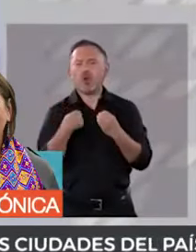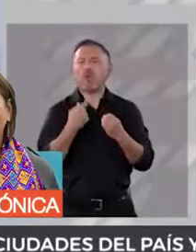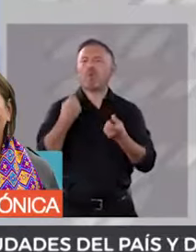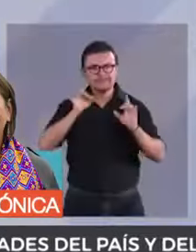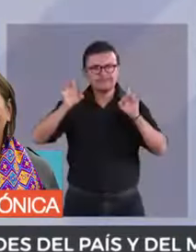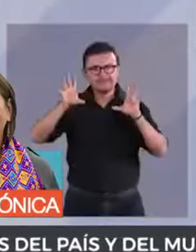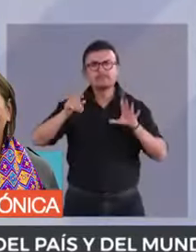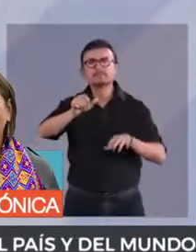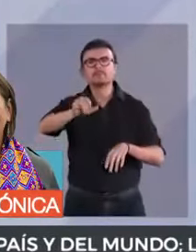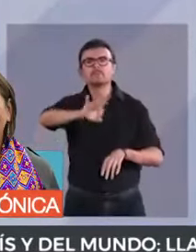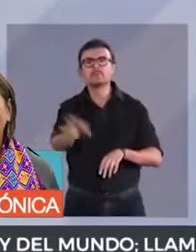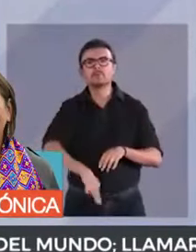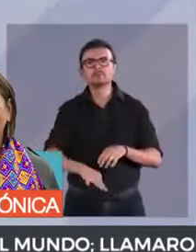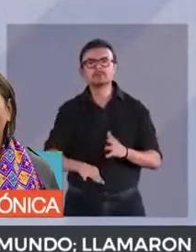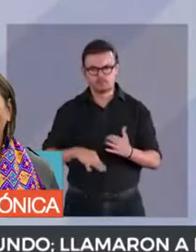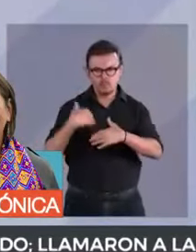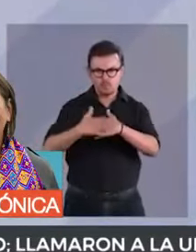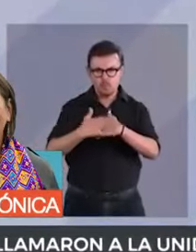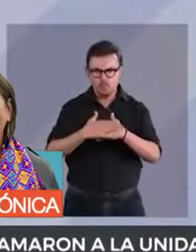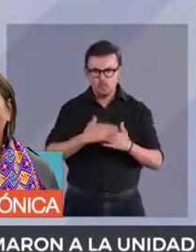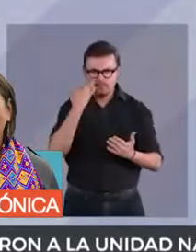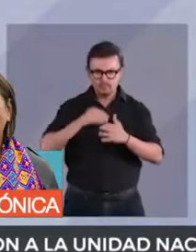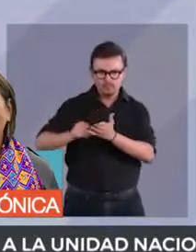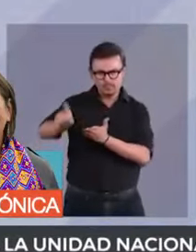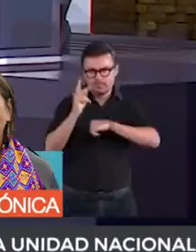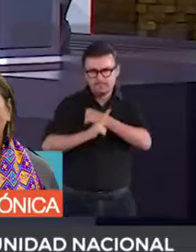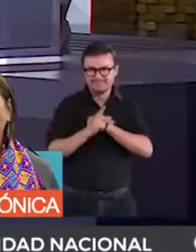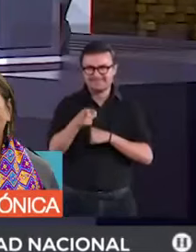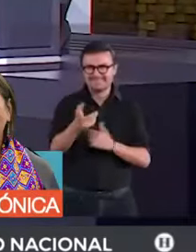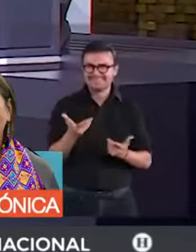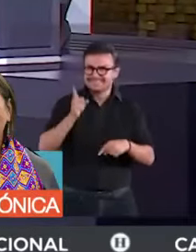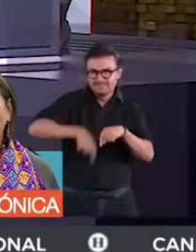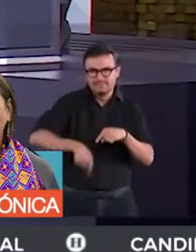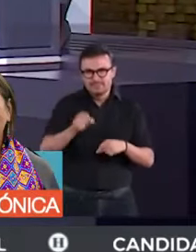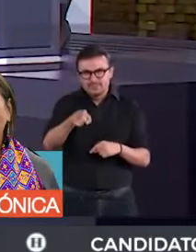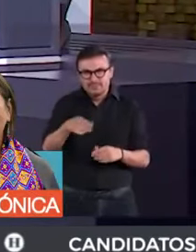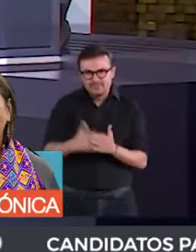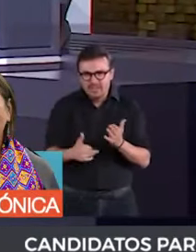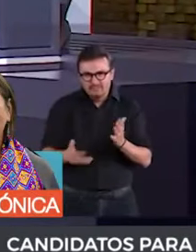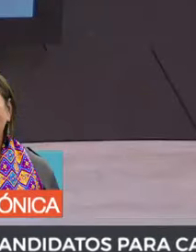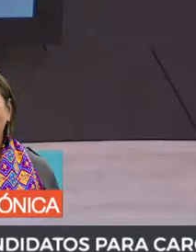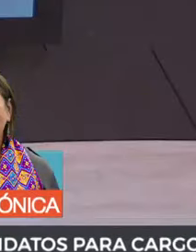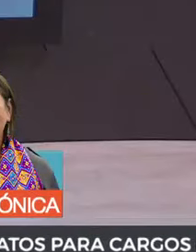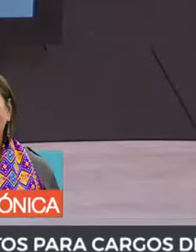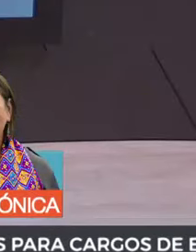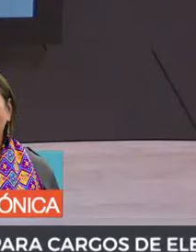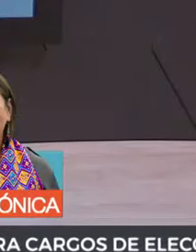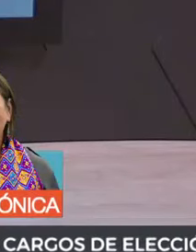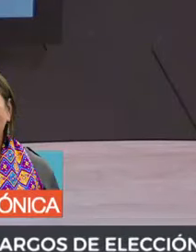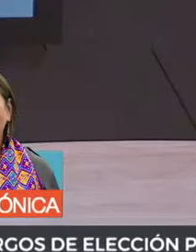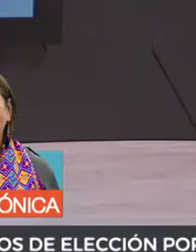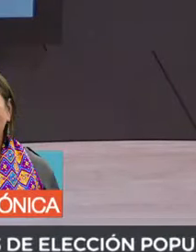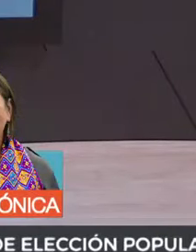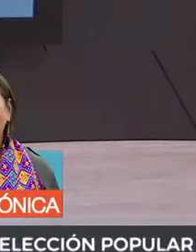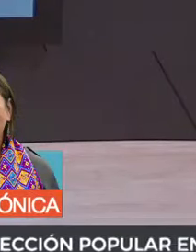sabe. Bueno. Y se lo digo a los ojos. Sí, sí, se sintió fuerte este tema de lo de narcopartido, narcocandidato y lo que explicaste ahí con el tema